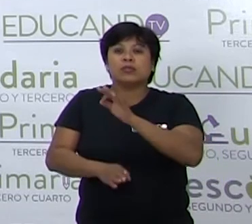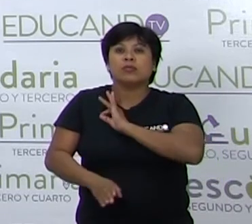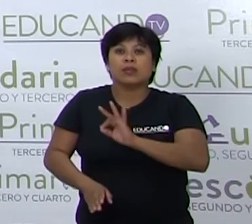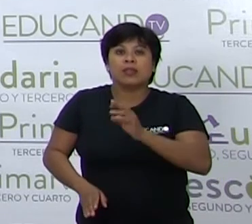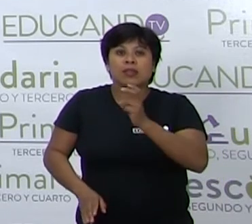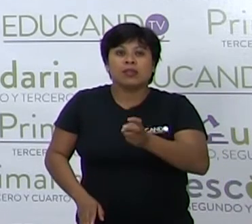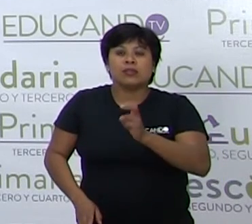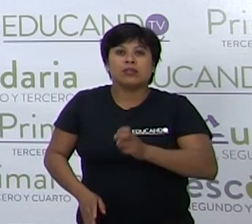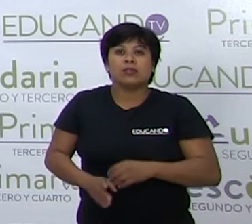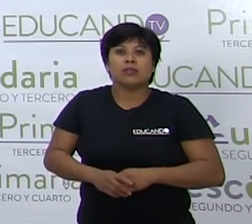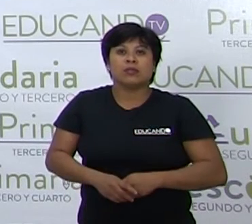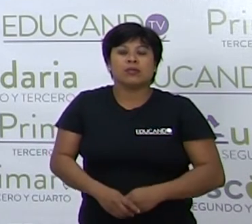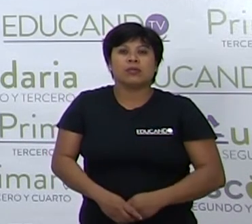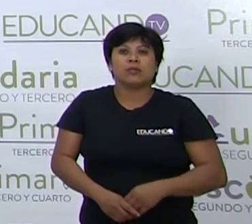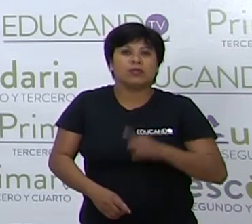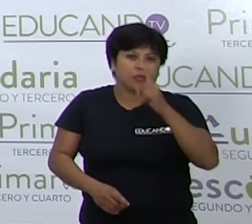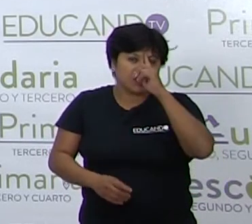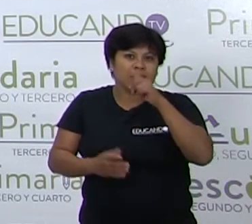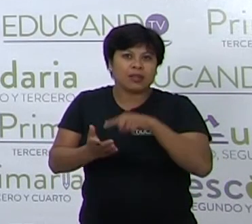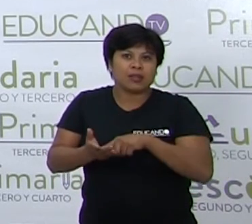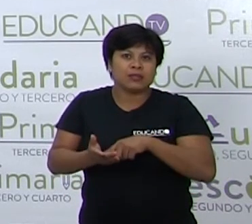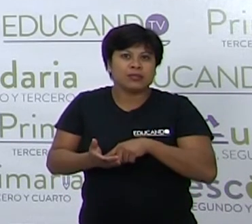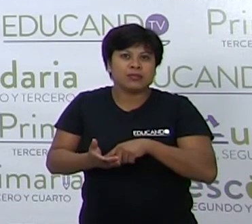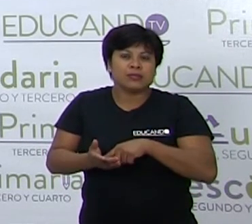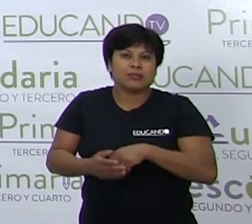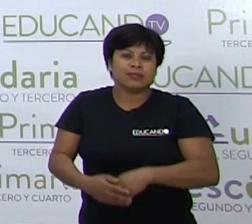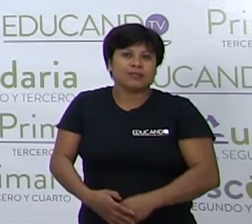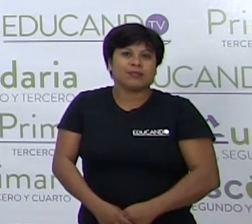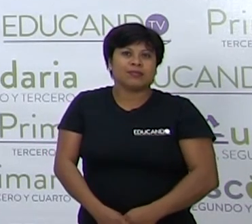eso? ¿Tú qué crees?